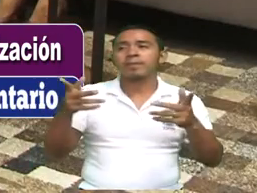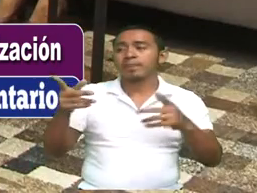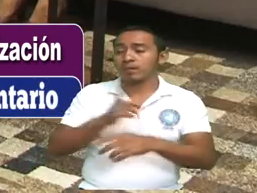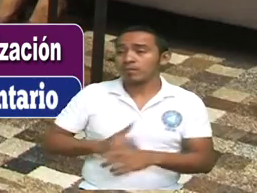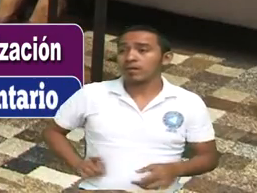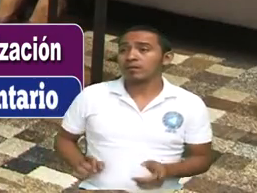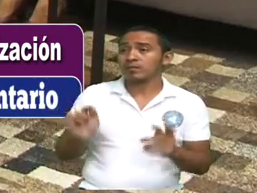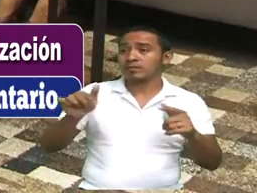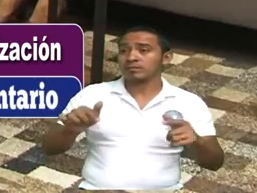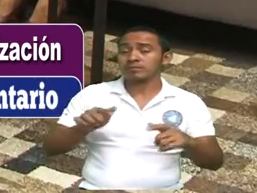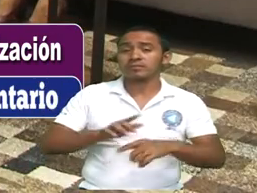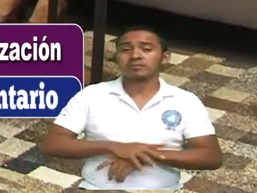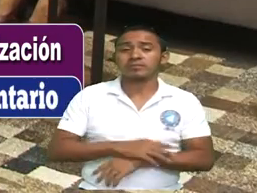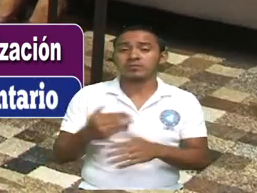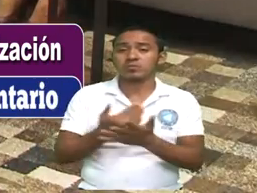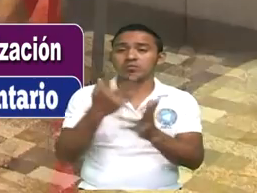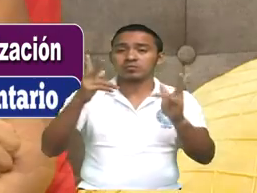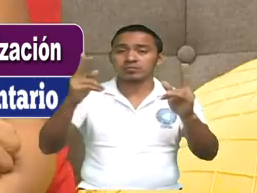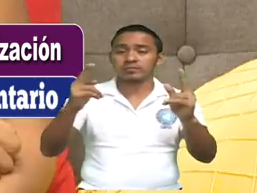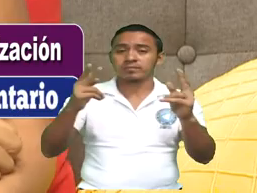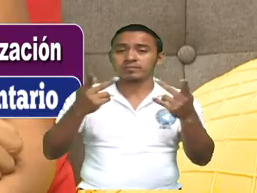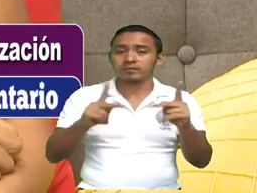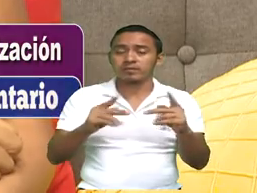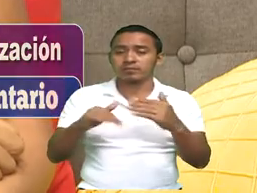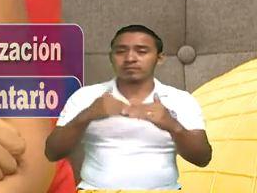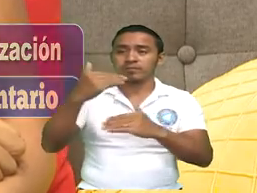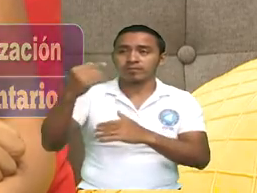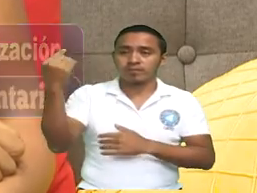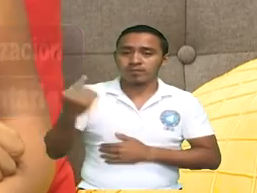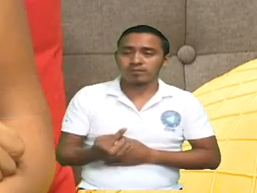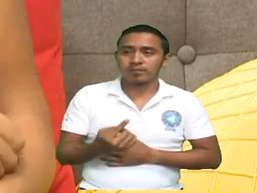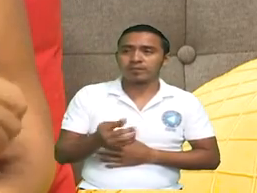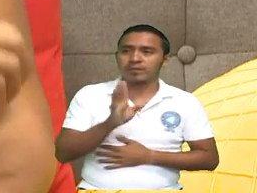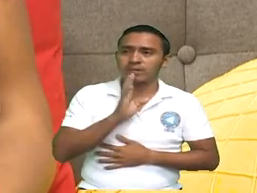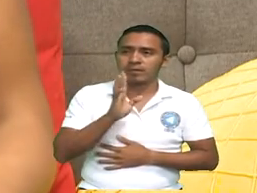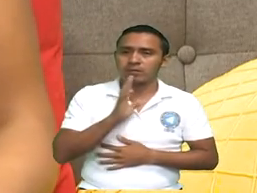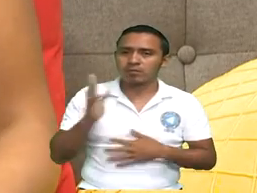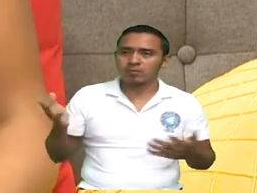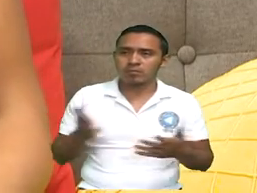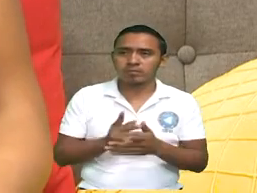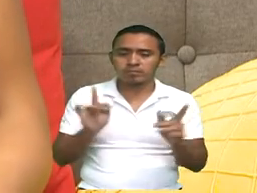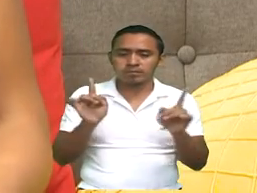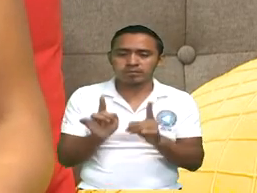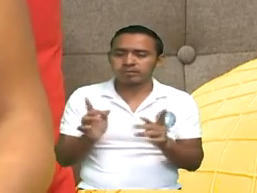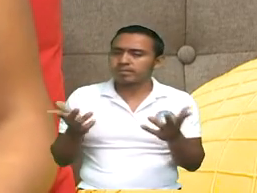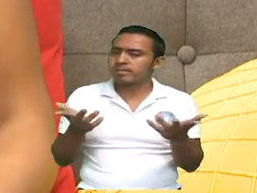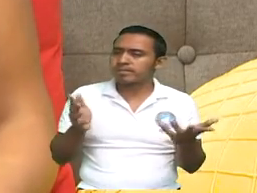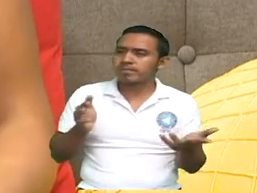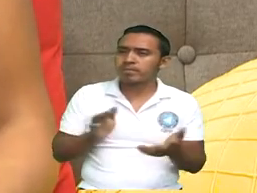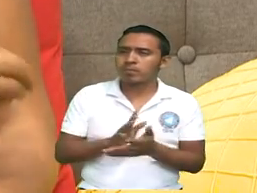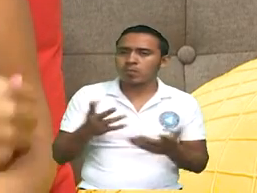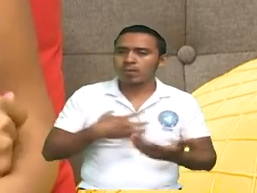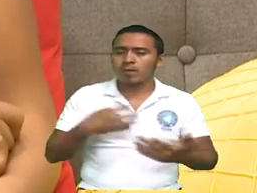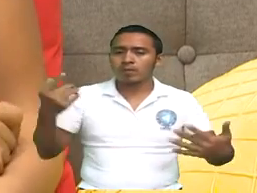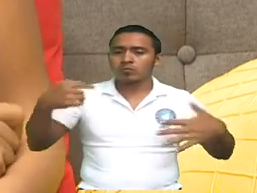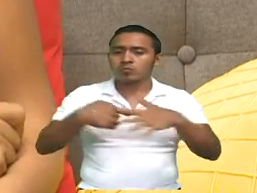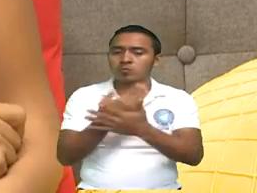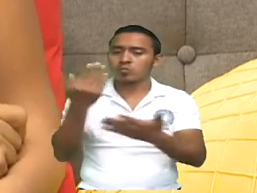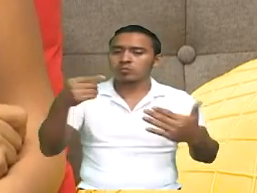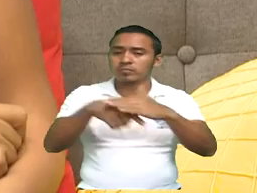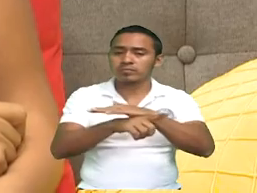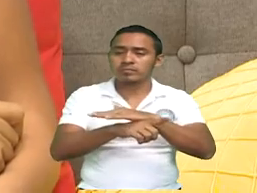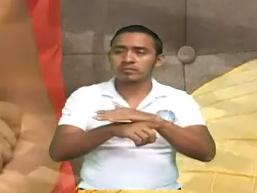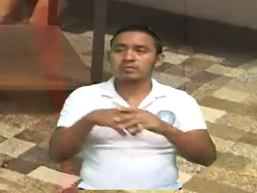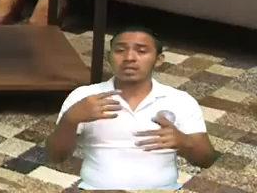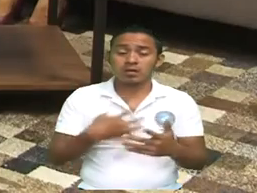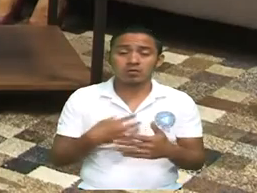diputada, vamos a hacer una nueva pausa, pero cuando regresemos quisiera que habláramos un poco sobre los retos